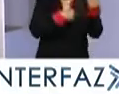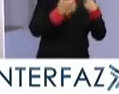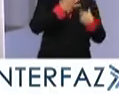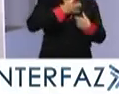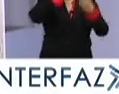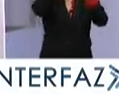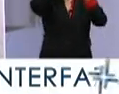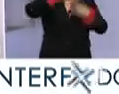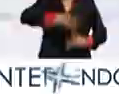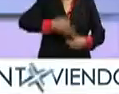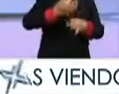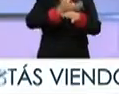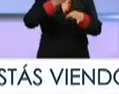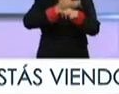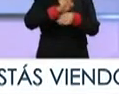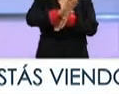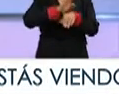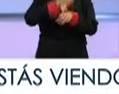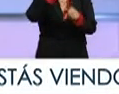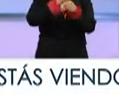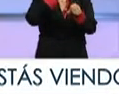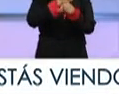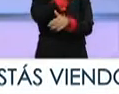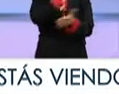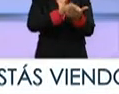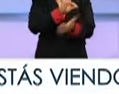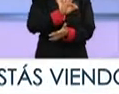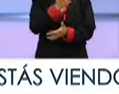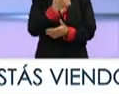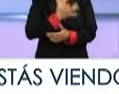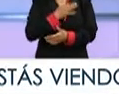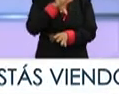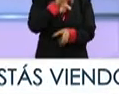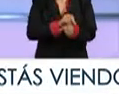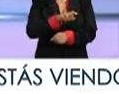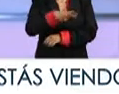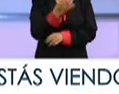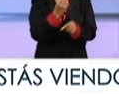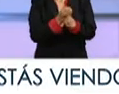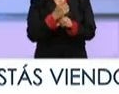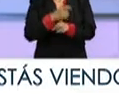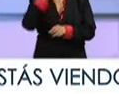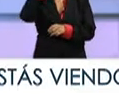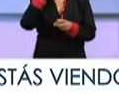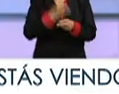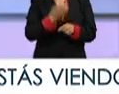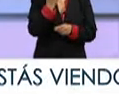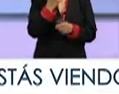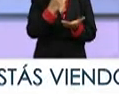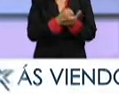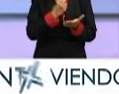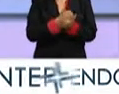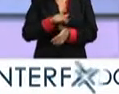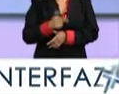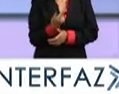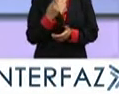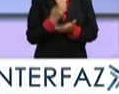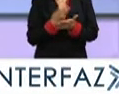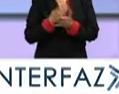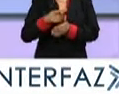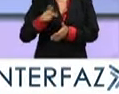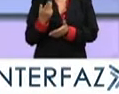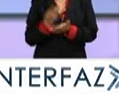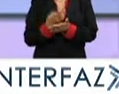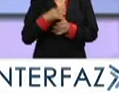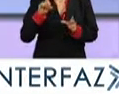medallero, cómo está hasta estos momentos. Brasil a la cabeza con 43 medallas en total, 14 de oro, le sigue México con 9 de oro, 12 de plata, 12 de